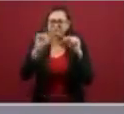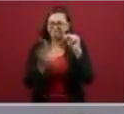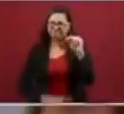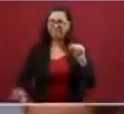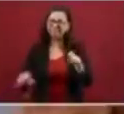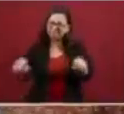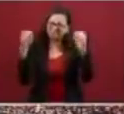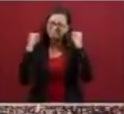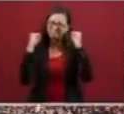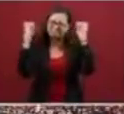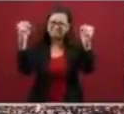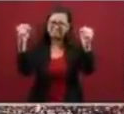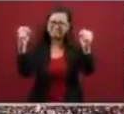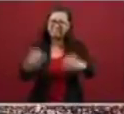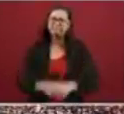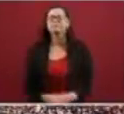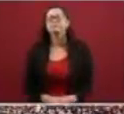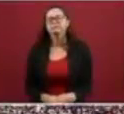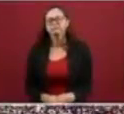¡Viva México!